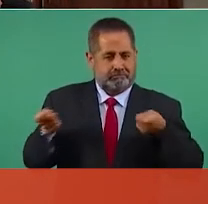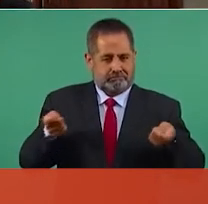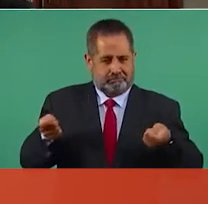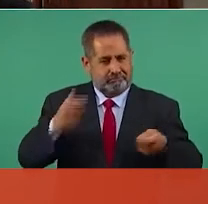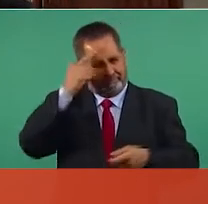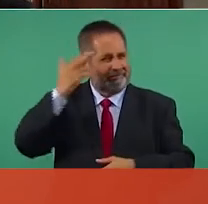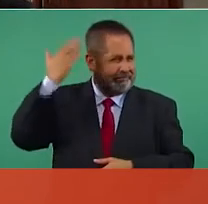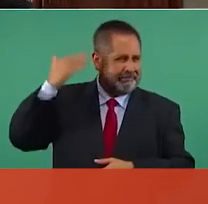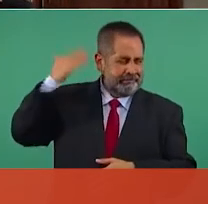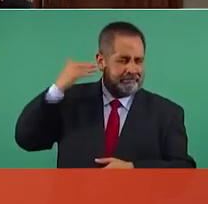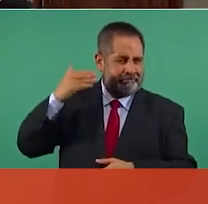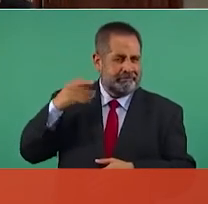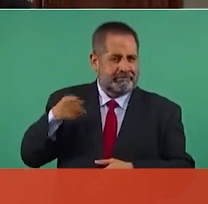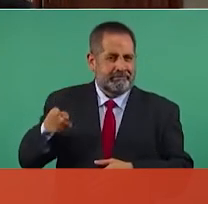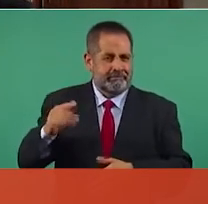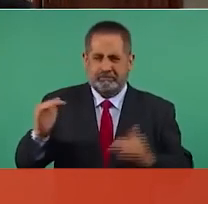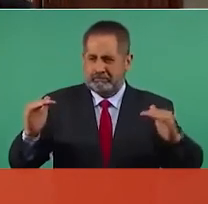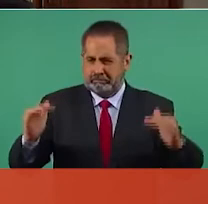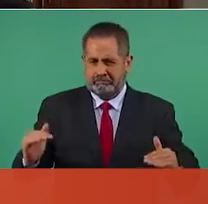Antes